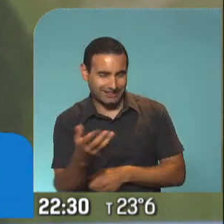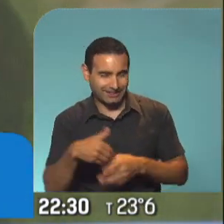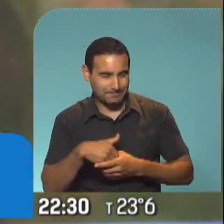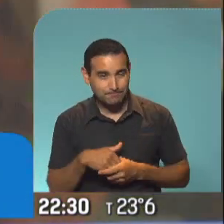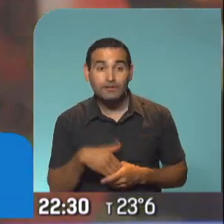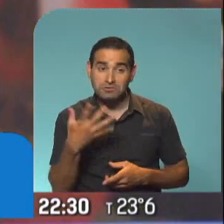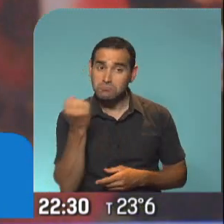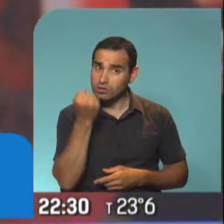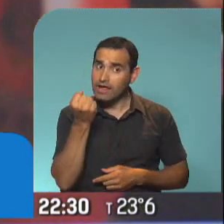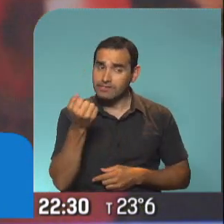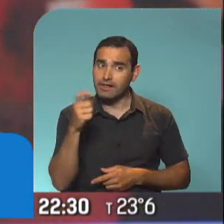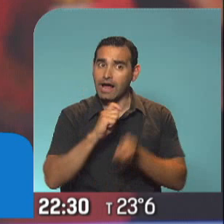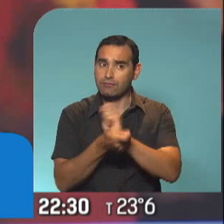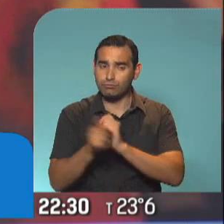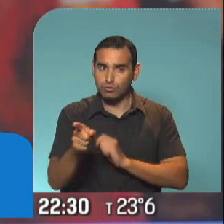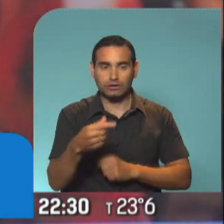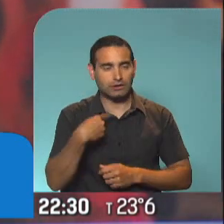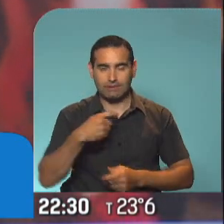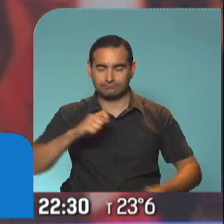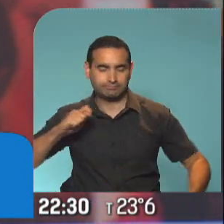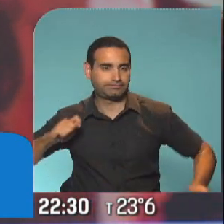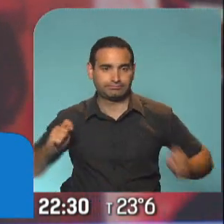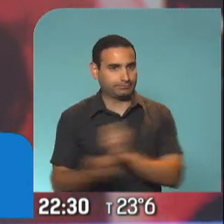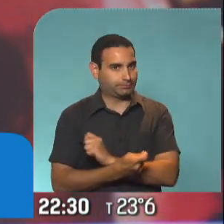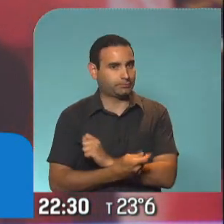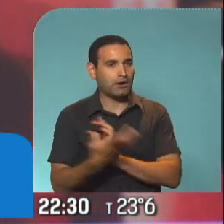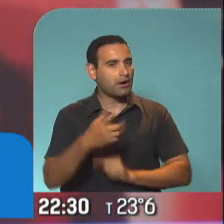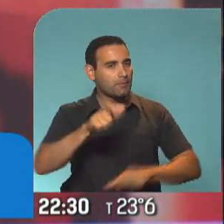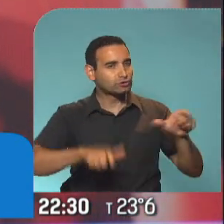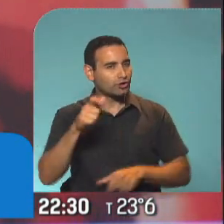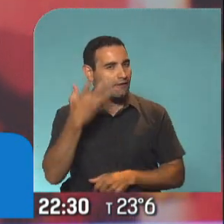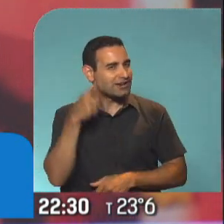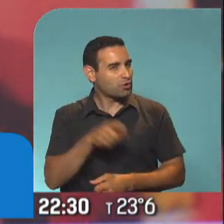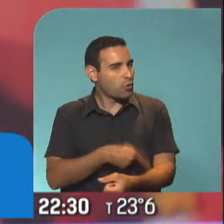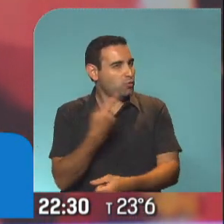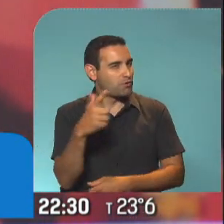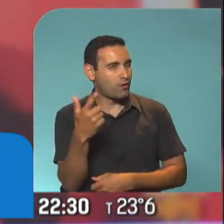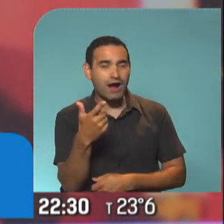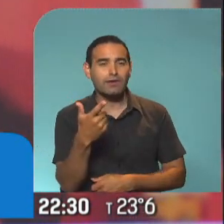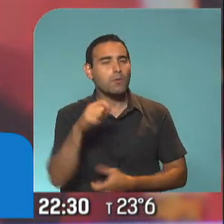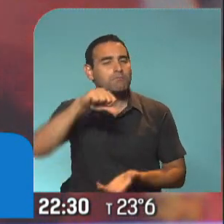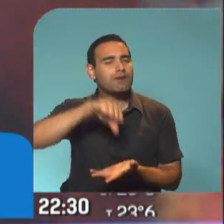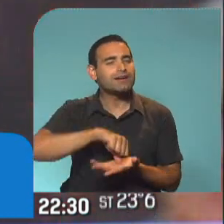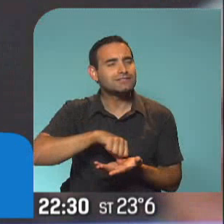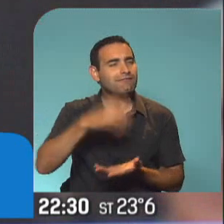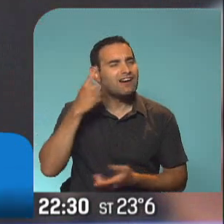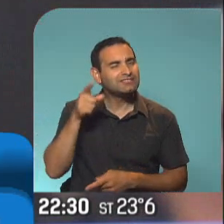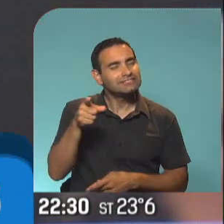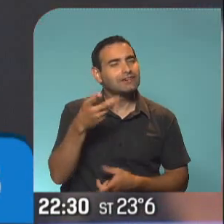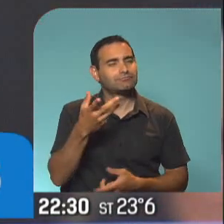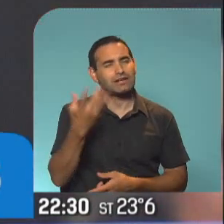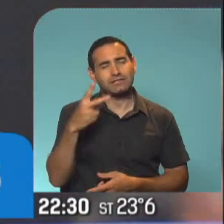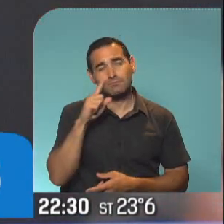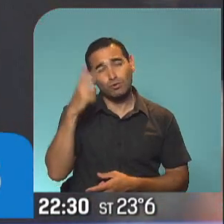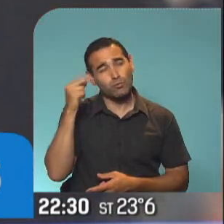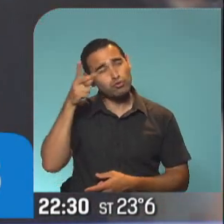es importante, es una radicalidad muy fuerte para lo que está acostumbrada Francia, un país en el cual desde los años